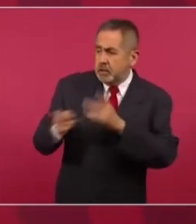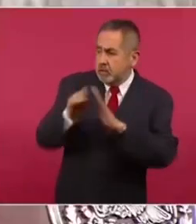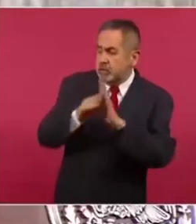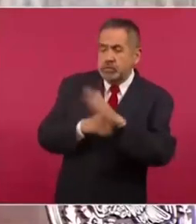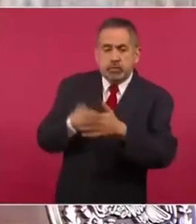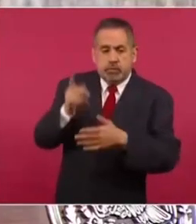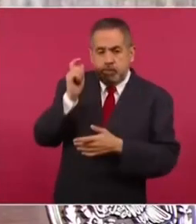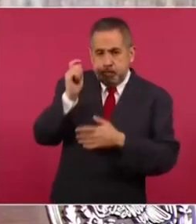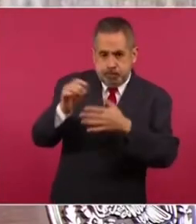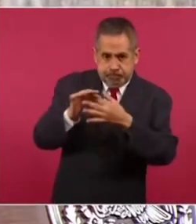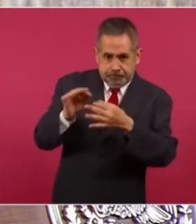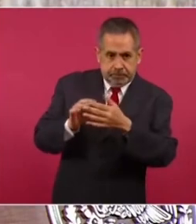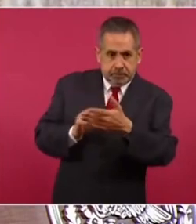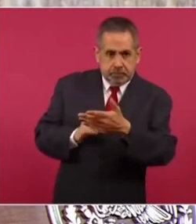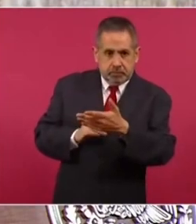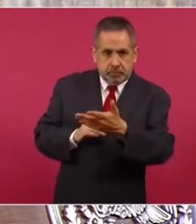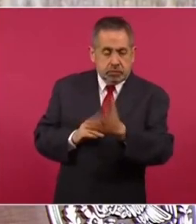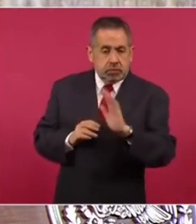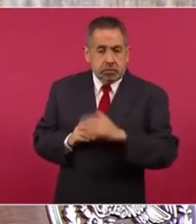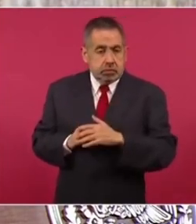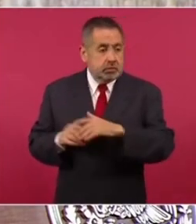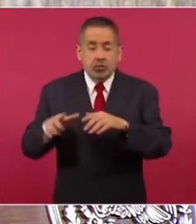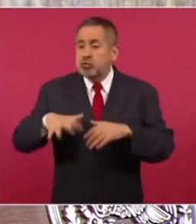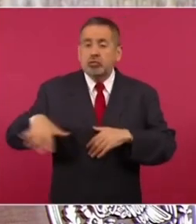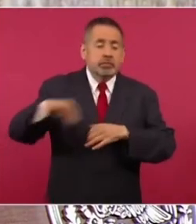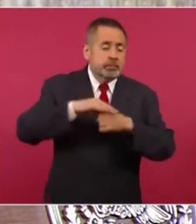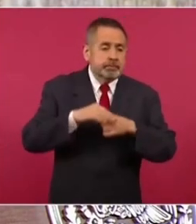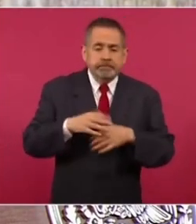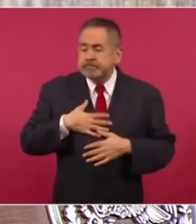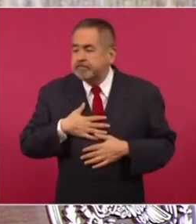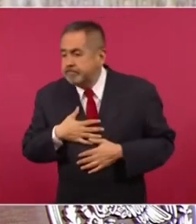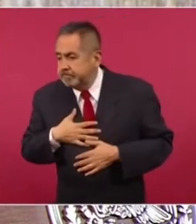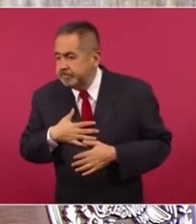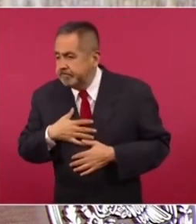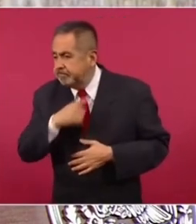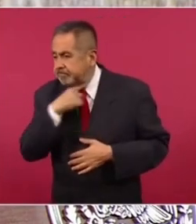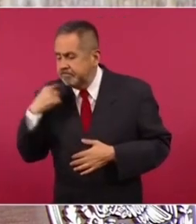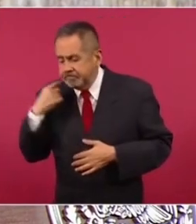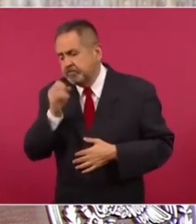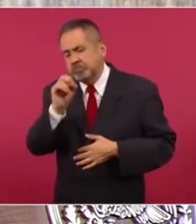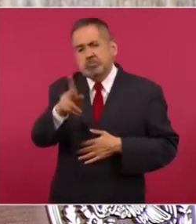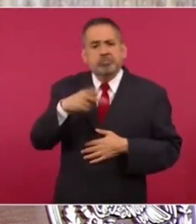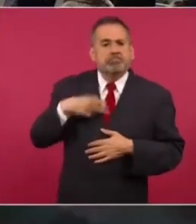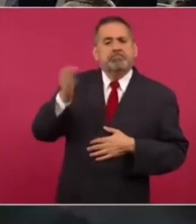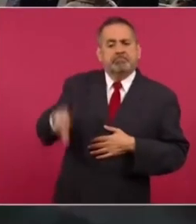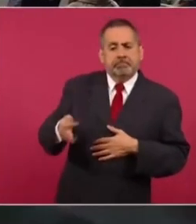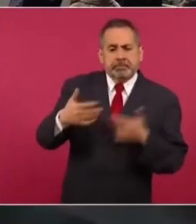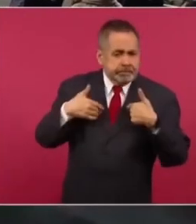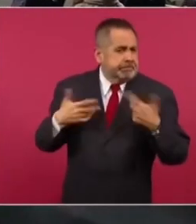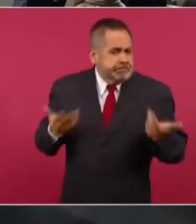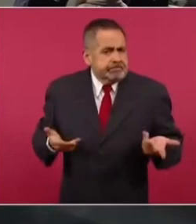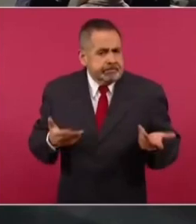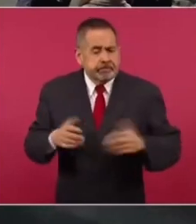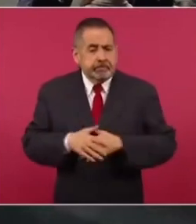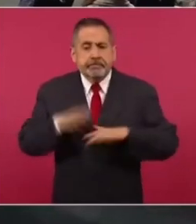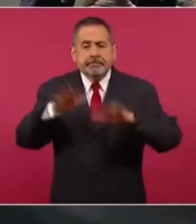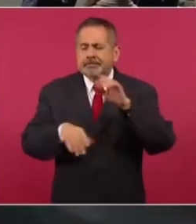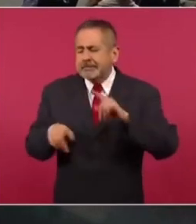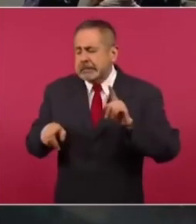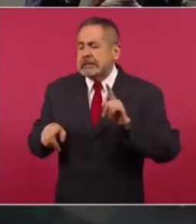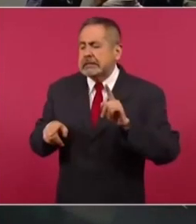tiene que aceptar el resultado. Hay veces que no nos